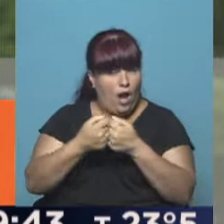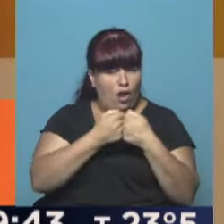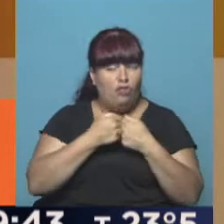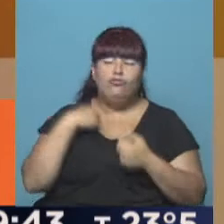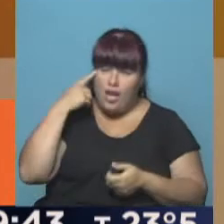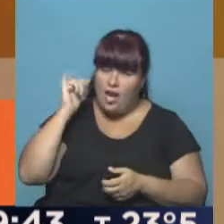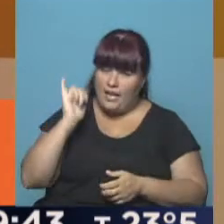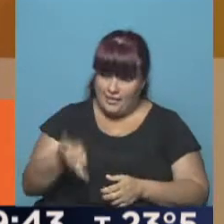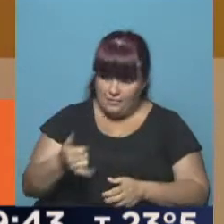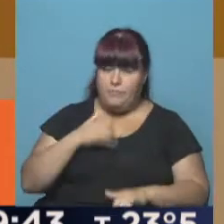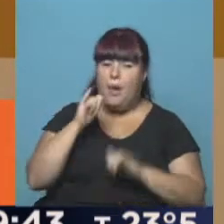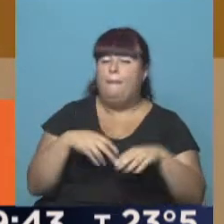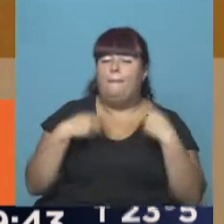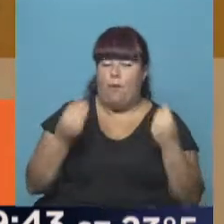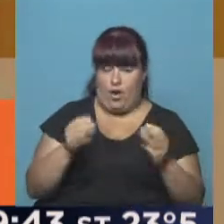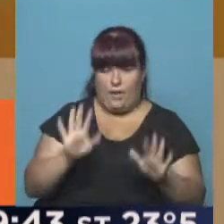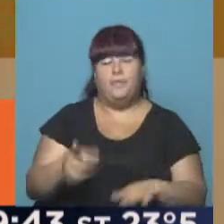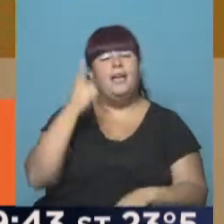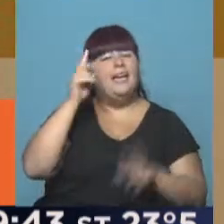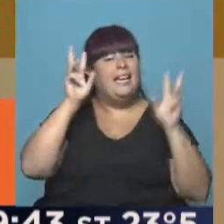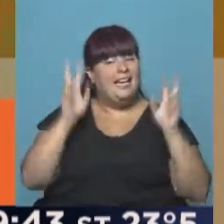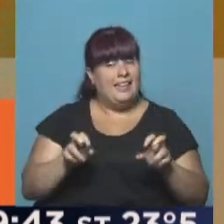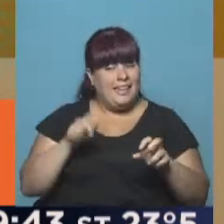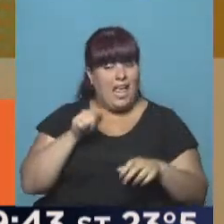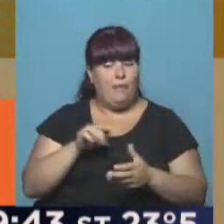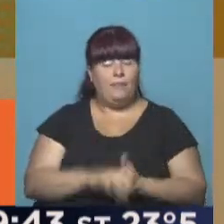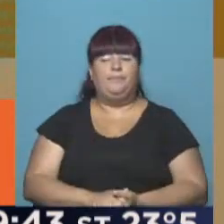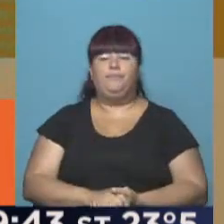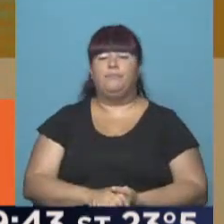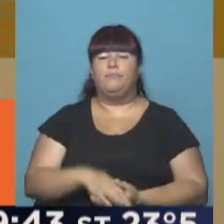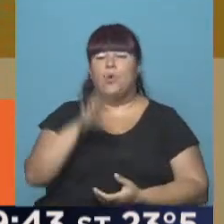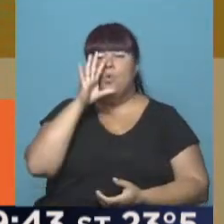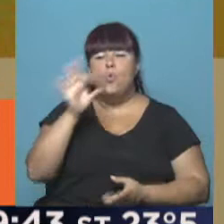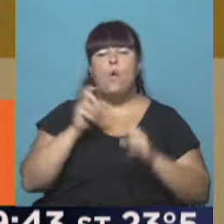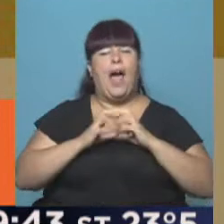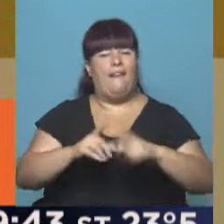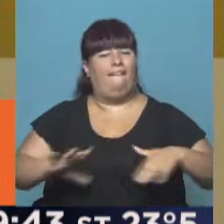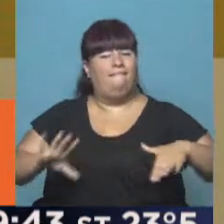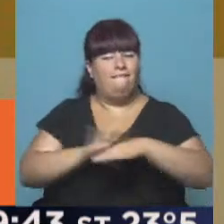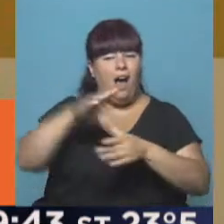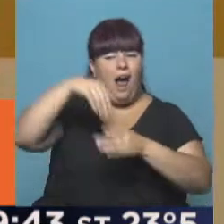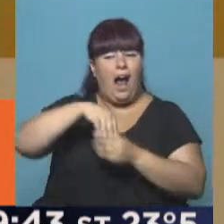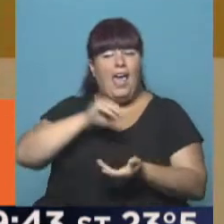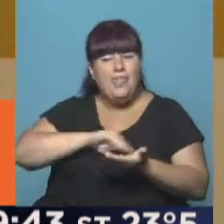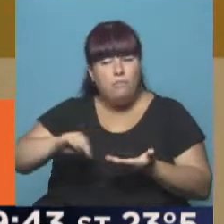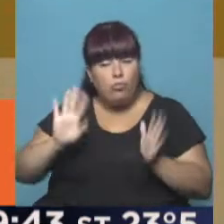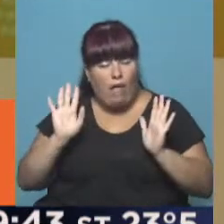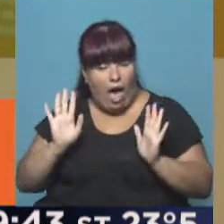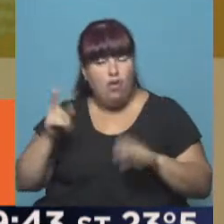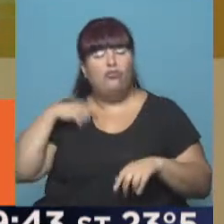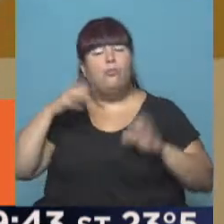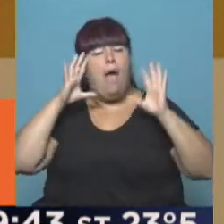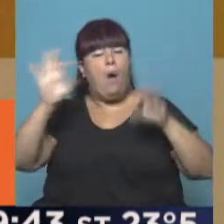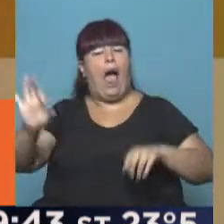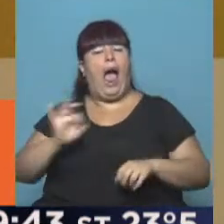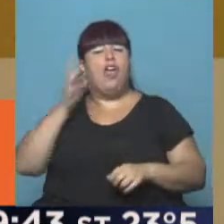que sí, y te digo por qué, Fernando. Primero porque el tema nunca fue bien debatido dentro de la Cámara de Diputados, por lo menos. Yo recuerdo en el